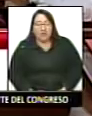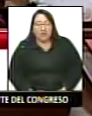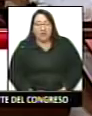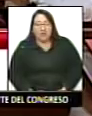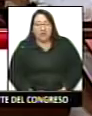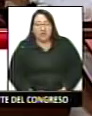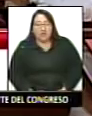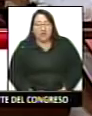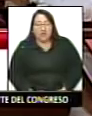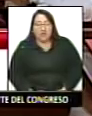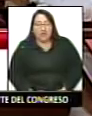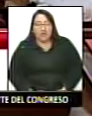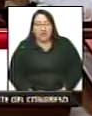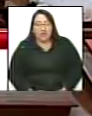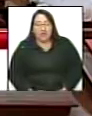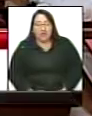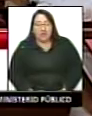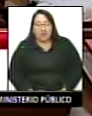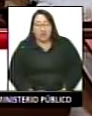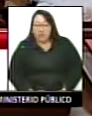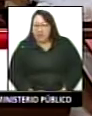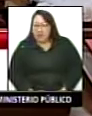Gracias. Bien,